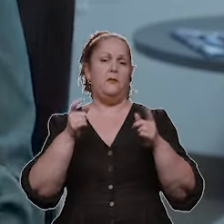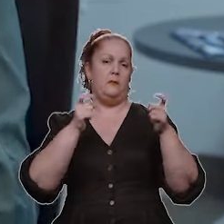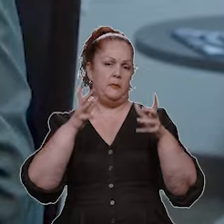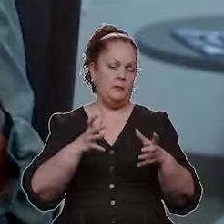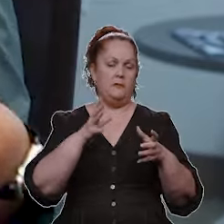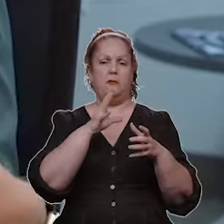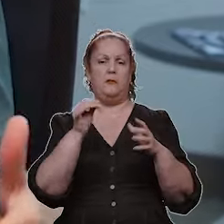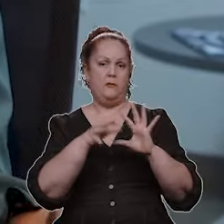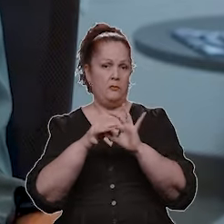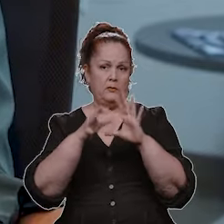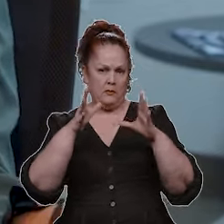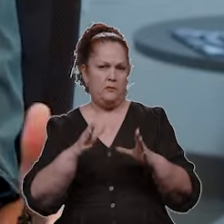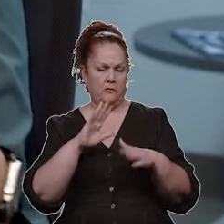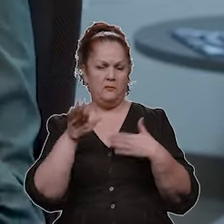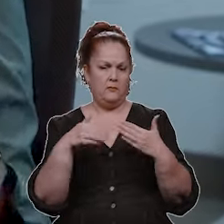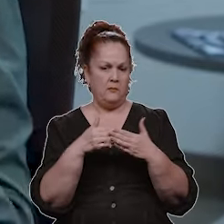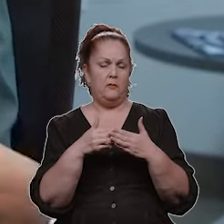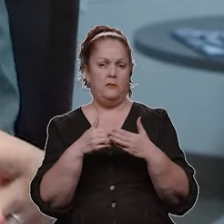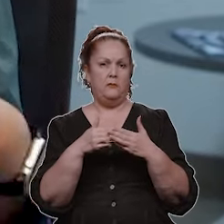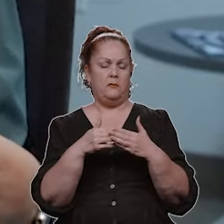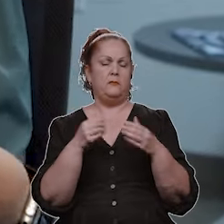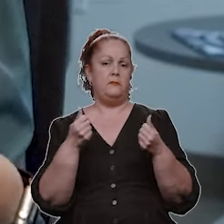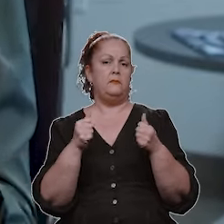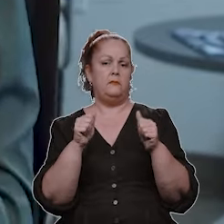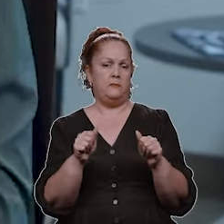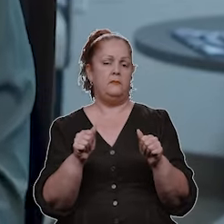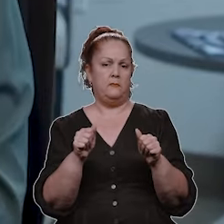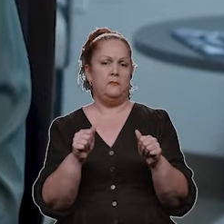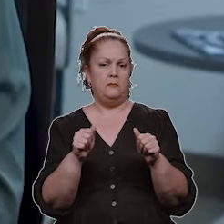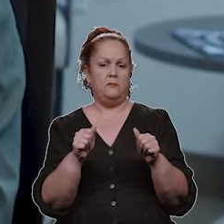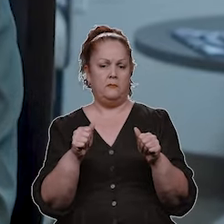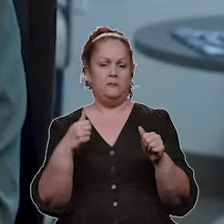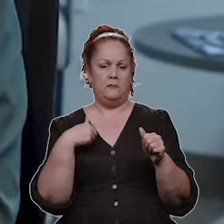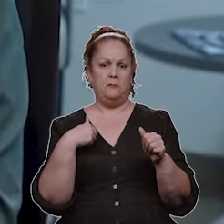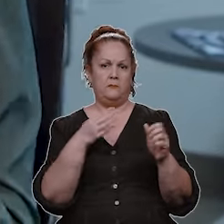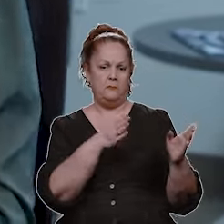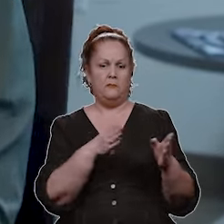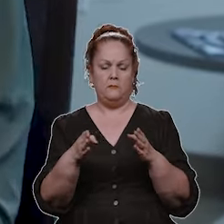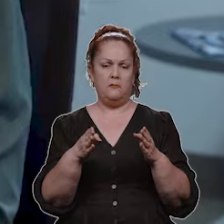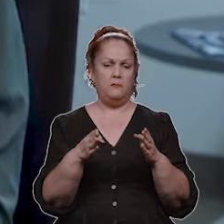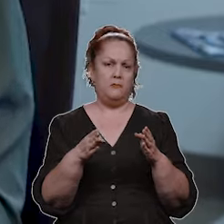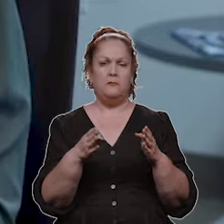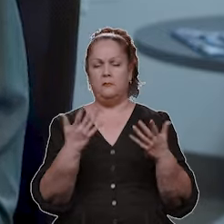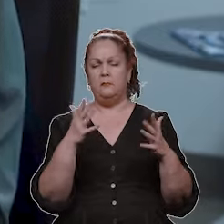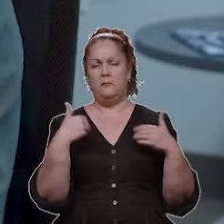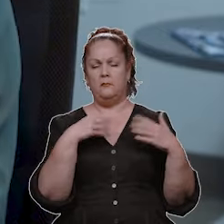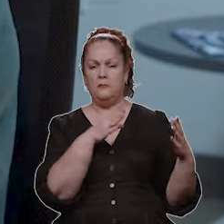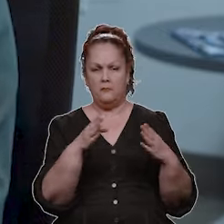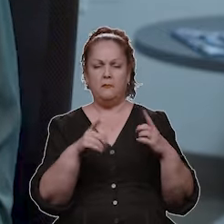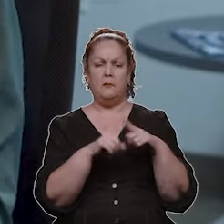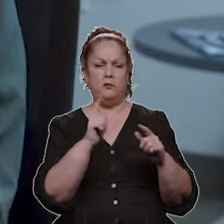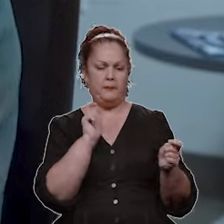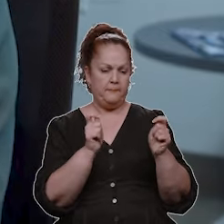administradores y a su vez Entonces los coordinadores de cada espacio van a desarrollar un plan que siempre verdad lo tenemos